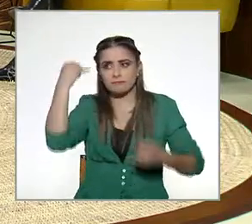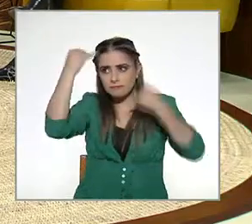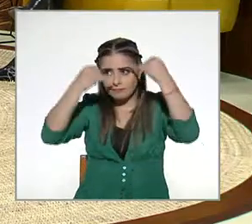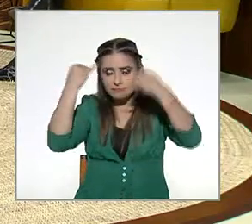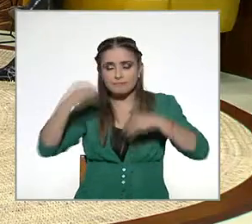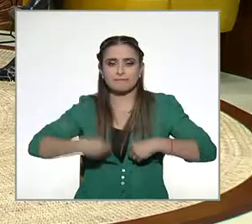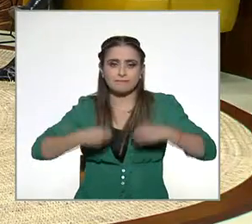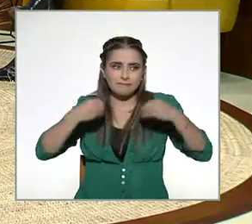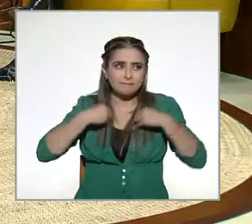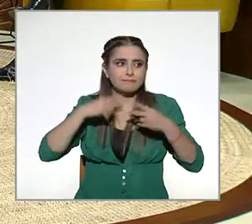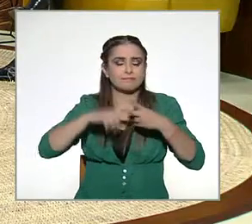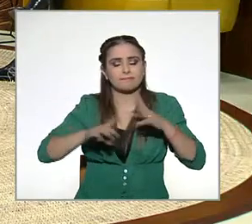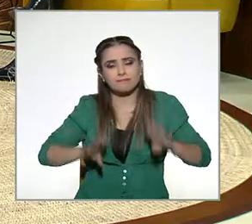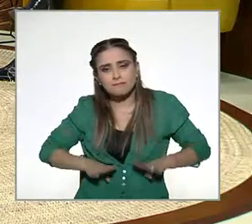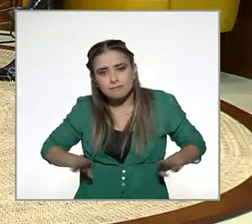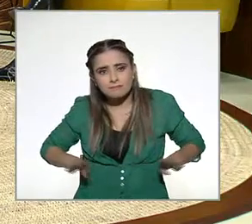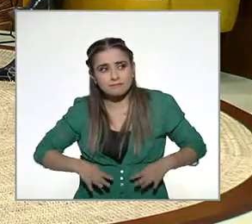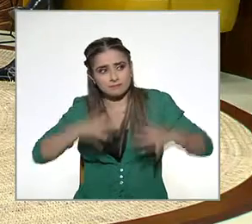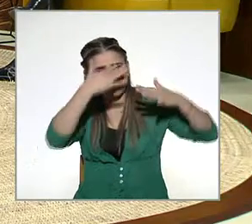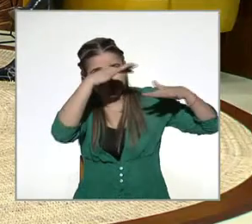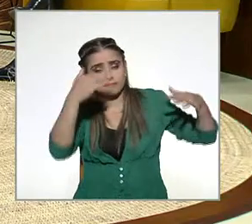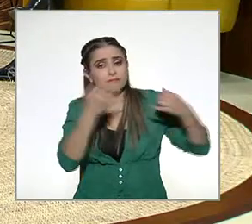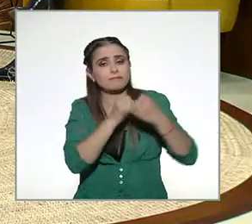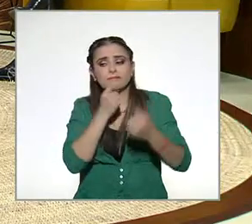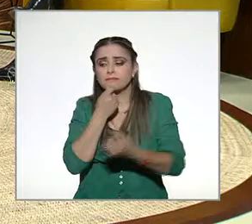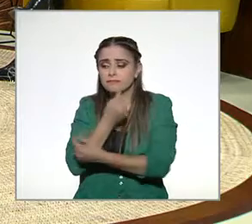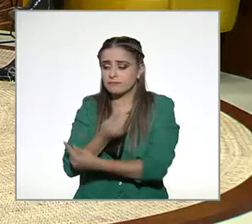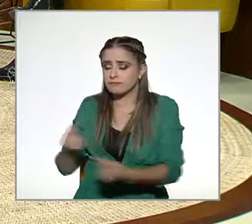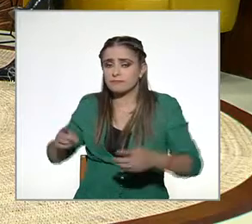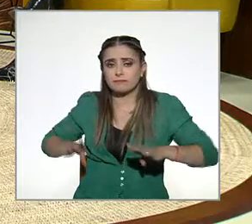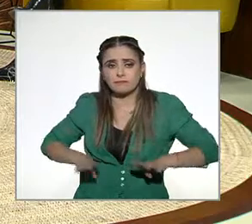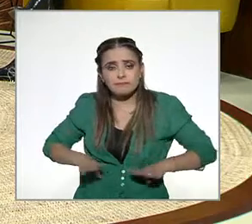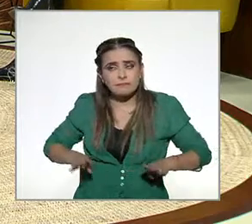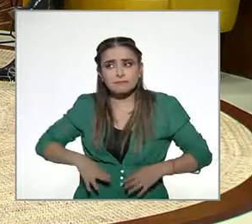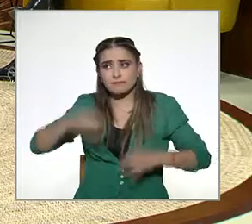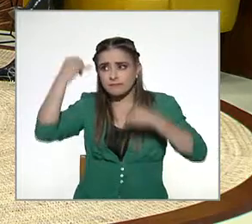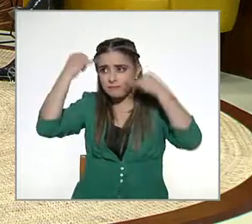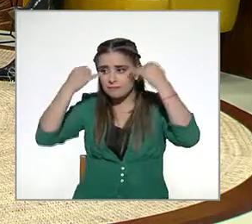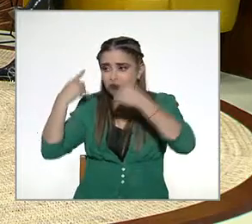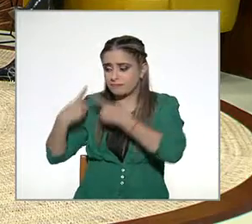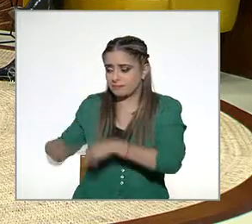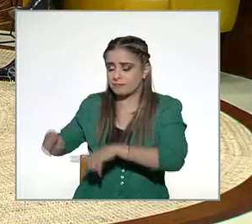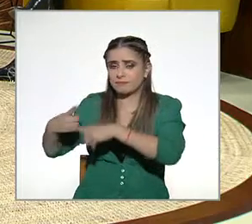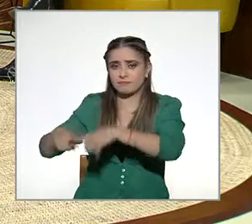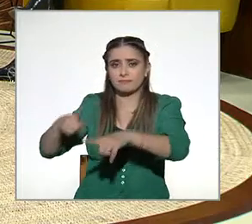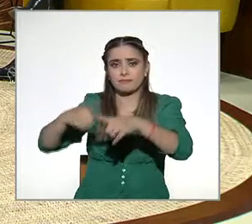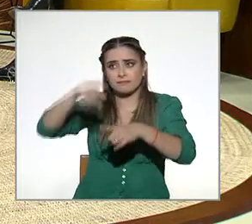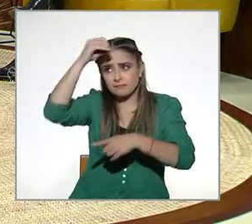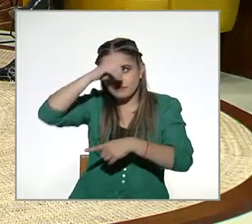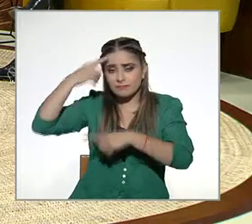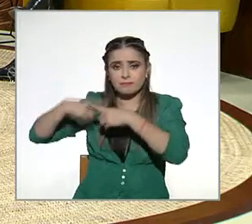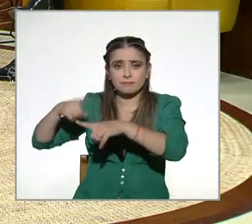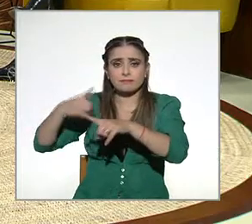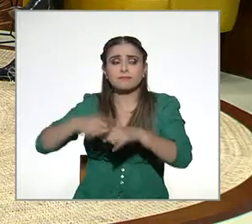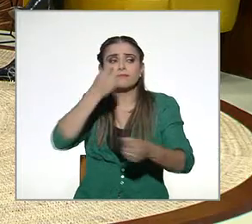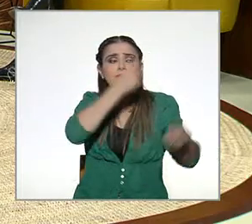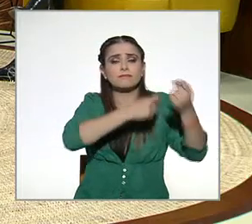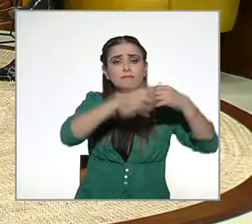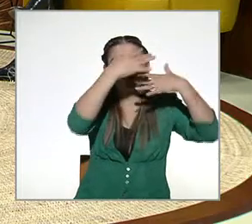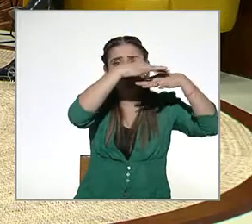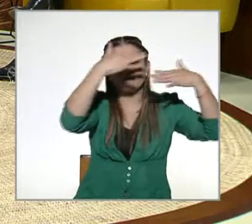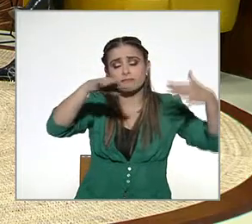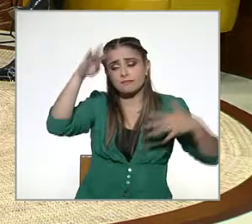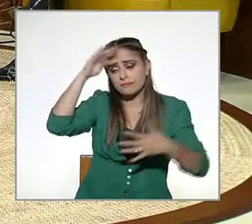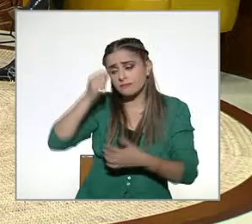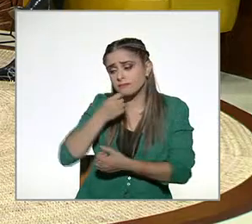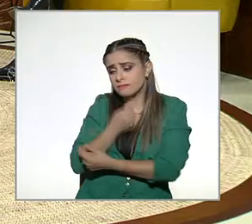derecho además. Y a unos niños. O lo que quiero decir es que el prejuicio principal de los adultos es que los niños no saben, que nosotros les tenemos que